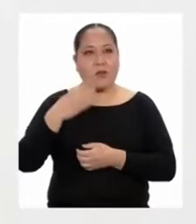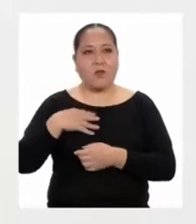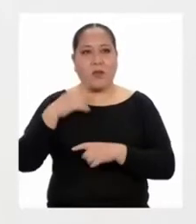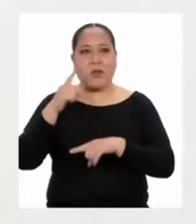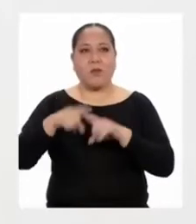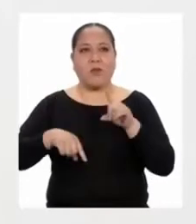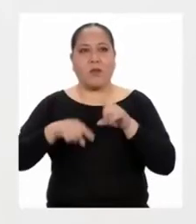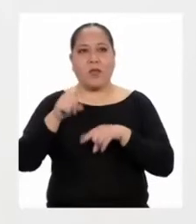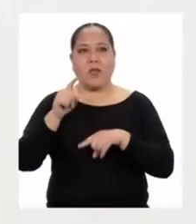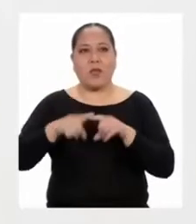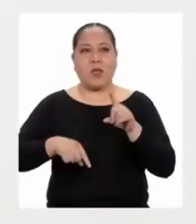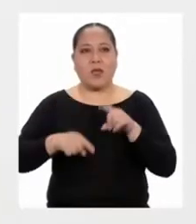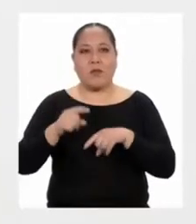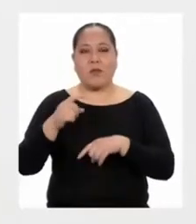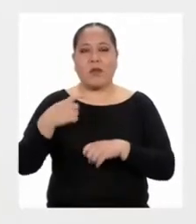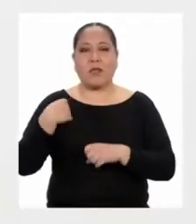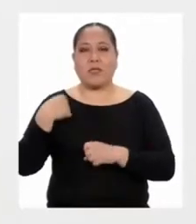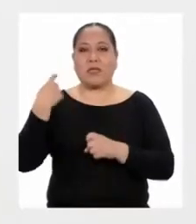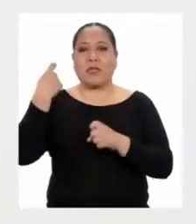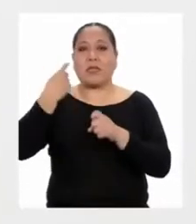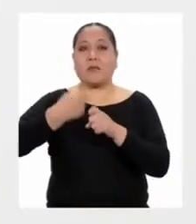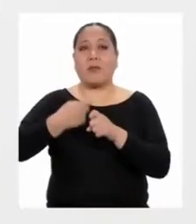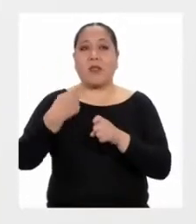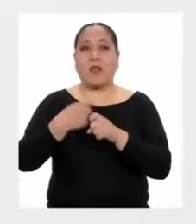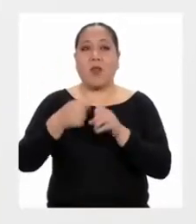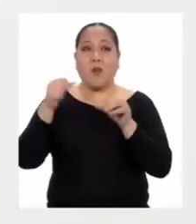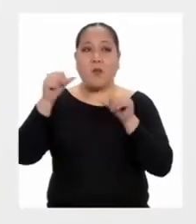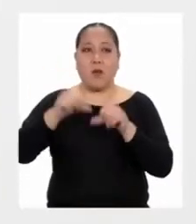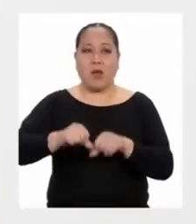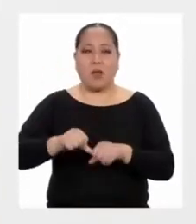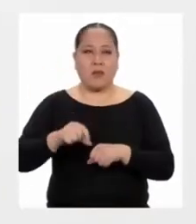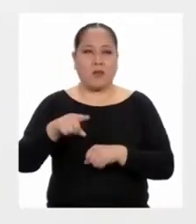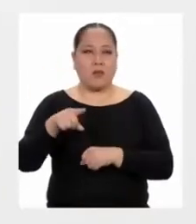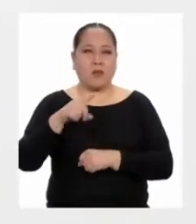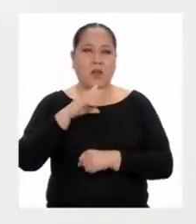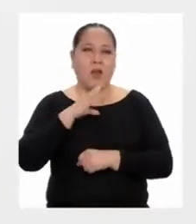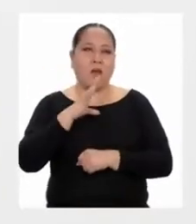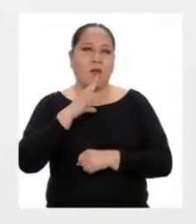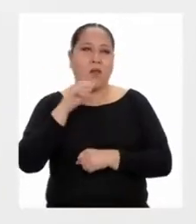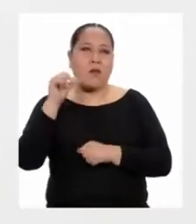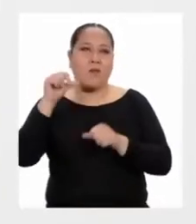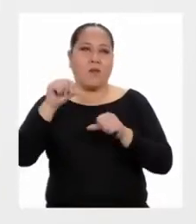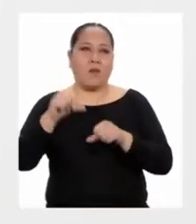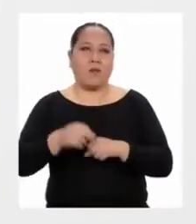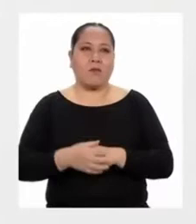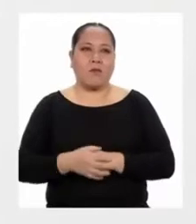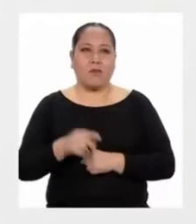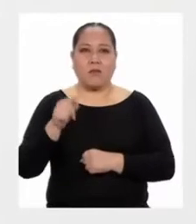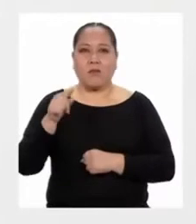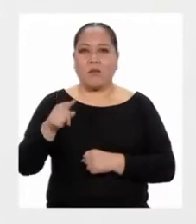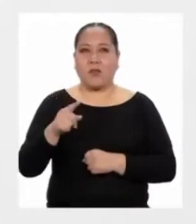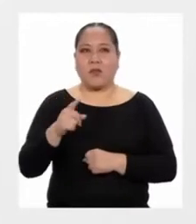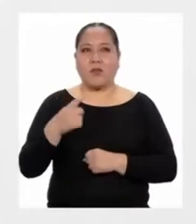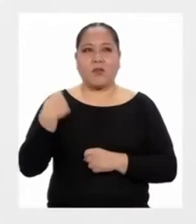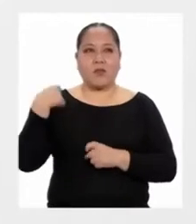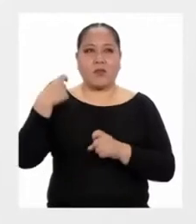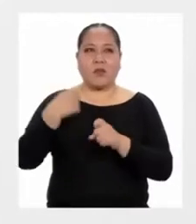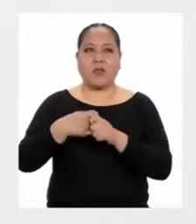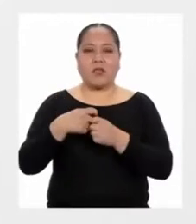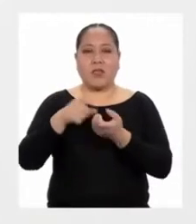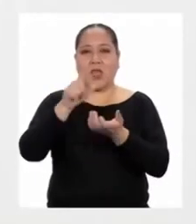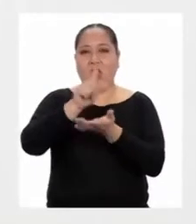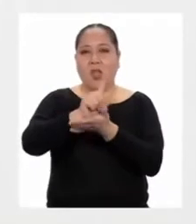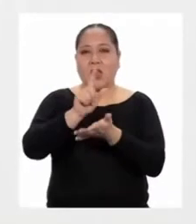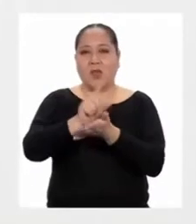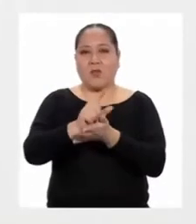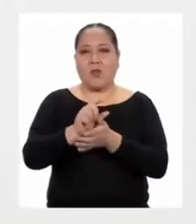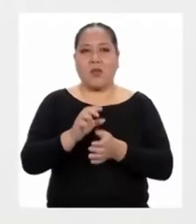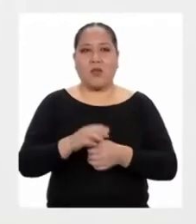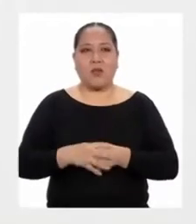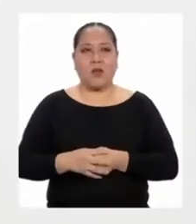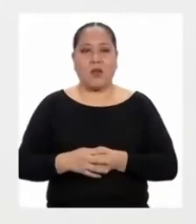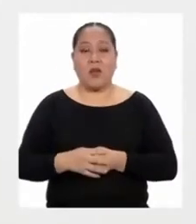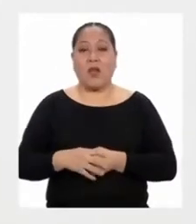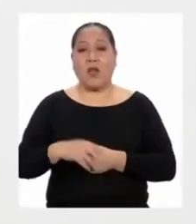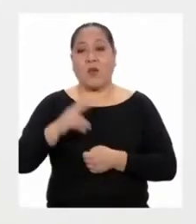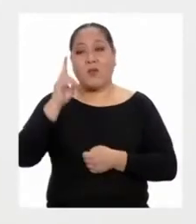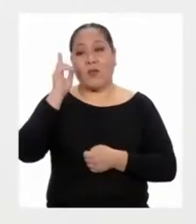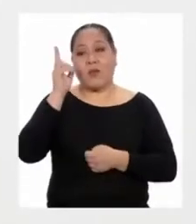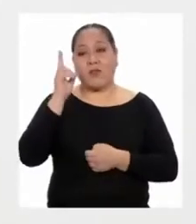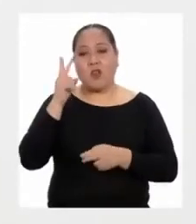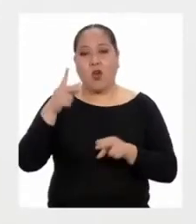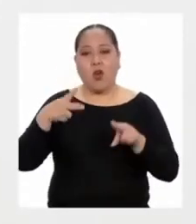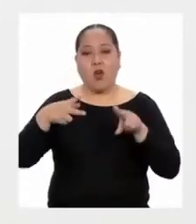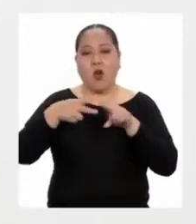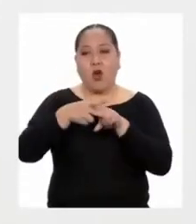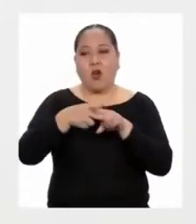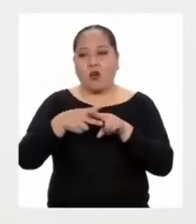hablaba el castellano mal, o sea, de manera incorrecta, por no ser el castellano limeño. El profesor tenía que